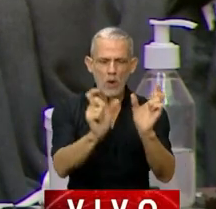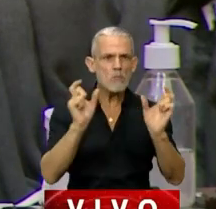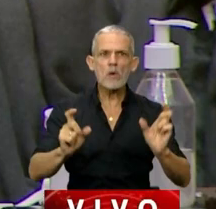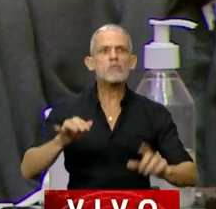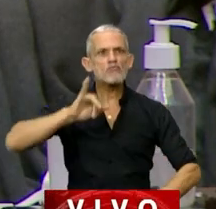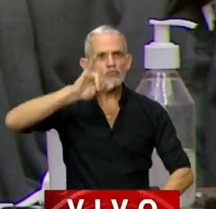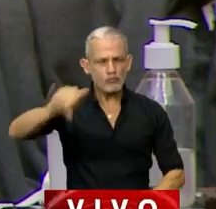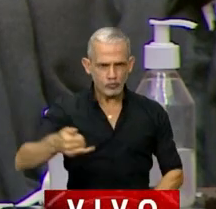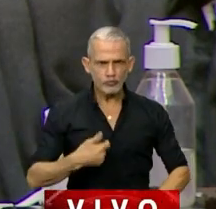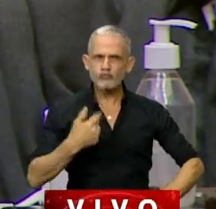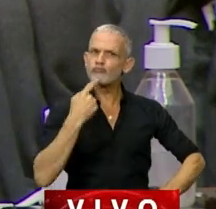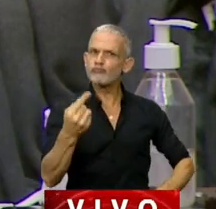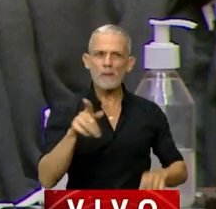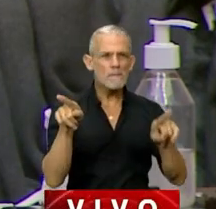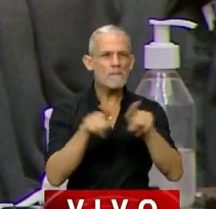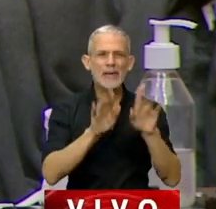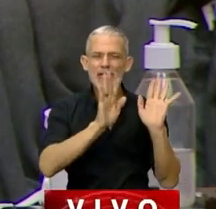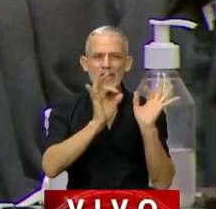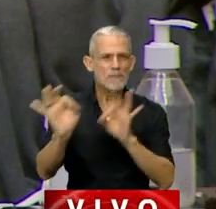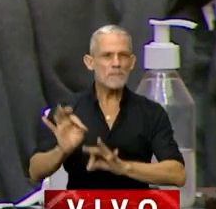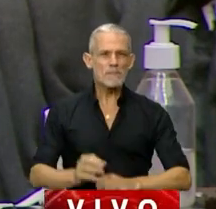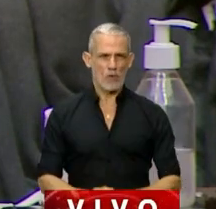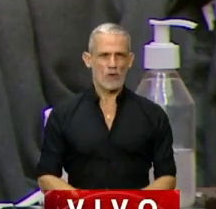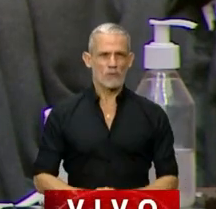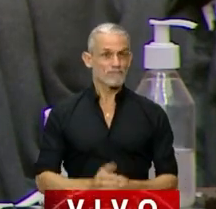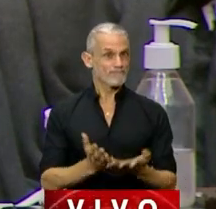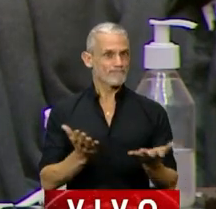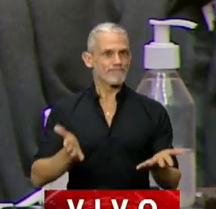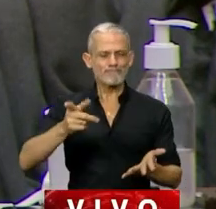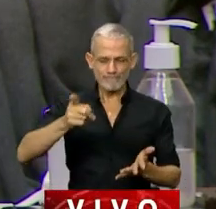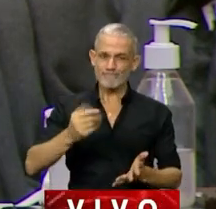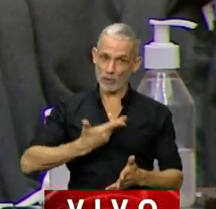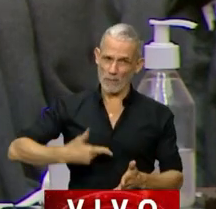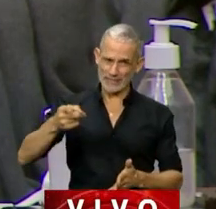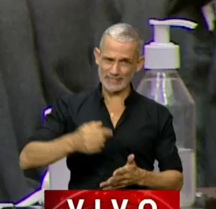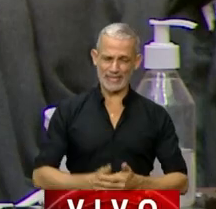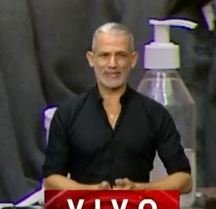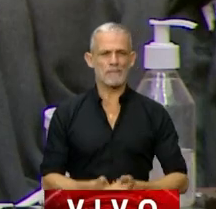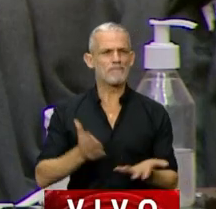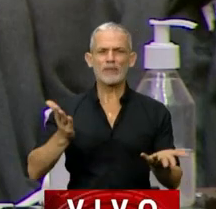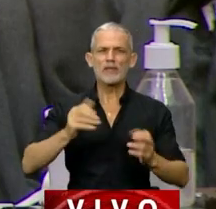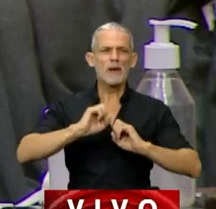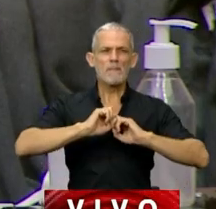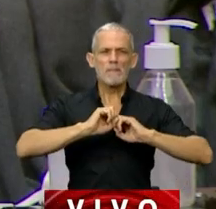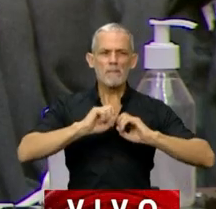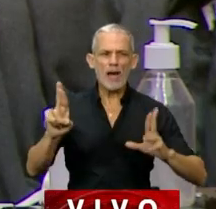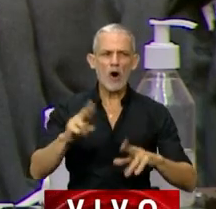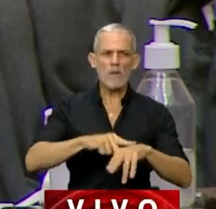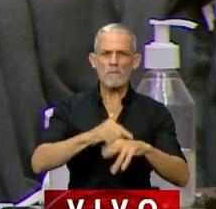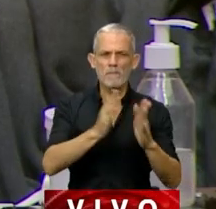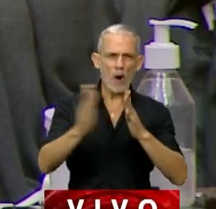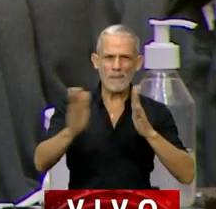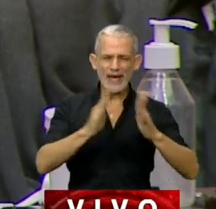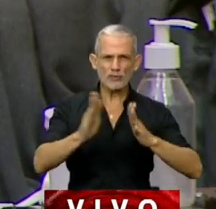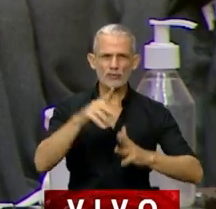sus palabras, de sus dichos y sus expresiones. Señor presidente, los peores momentos de